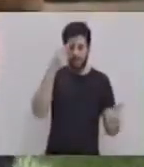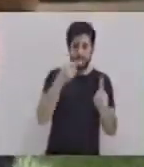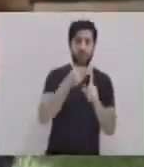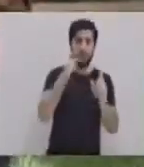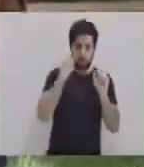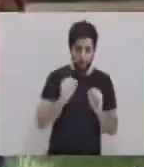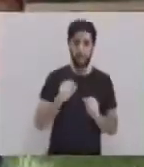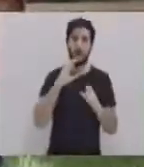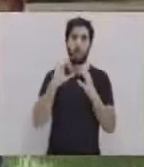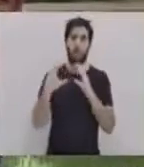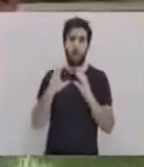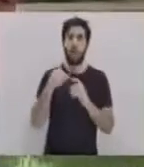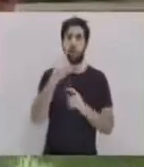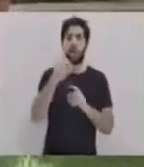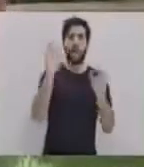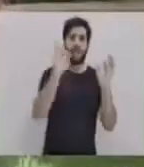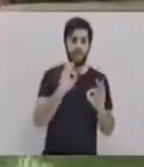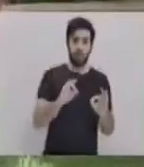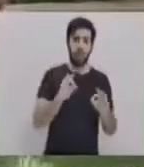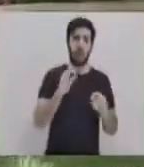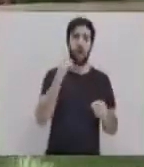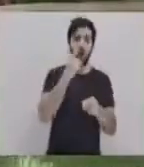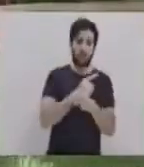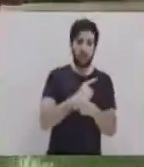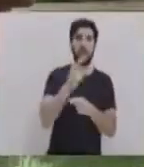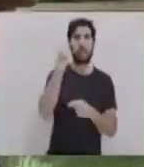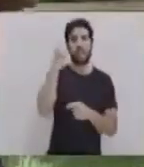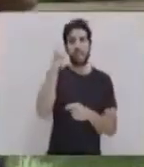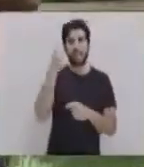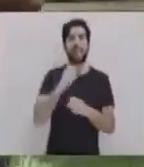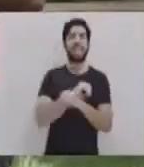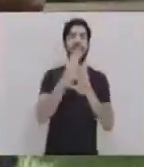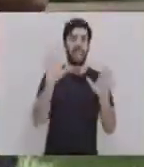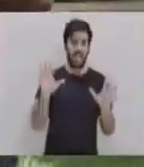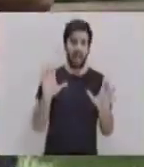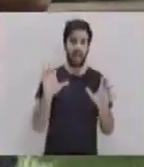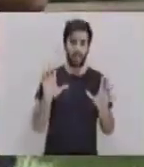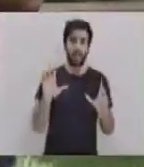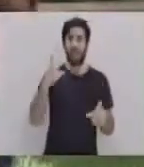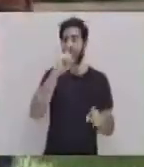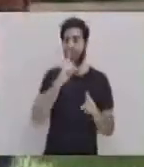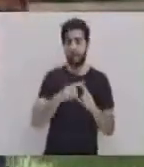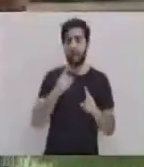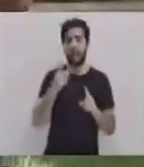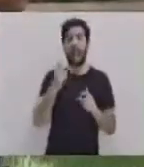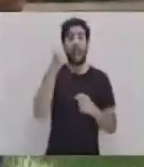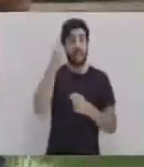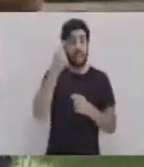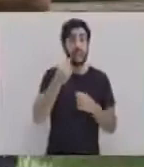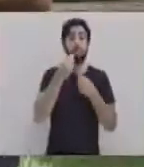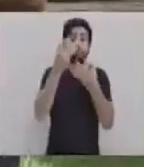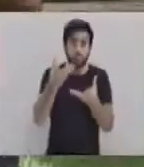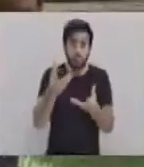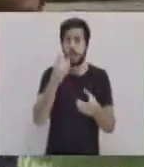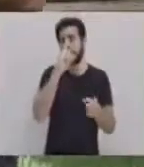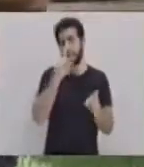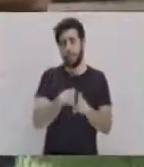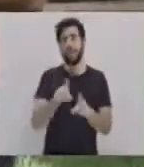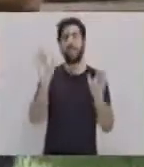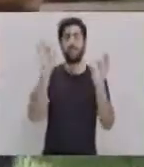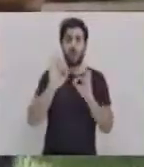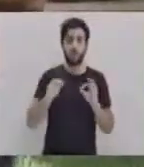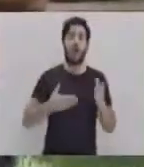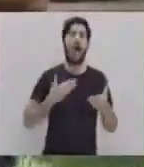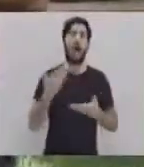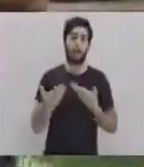pues se va a comunicar de buena manera haciendo que la otra persona pues nos entienda y que sea cordialmente. Exacto, siempre de manera